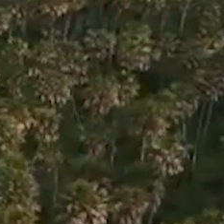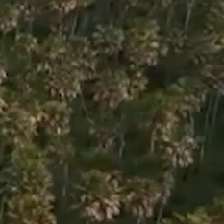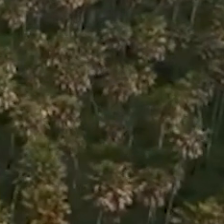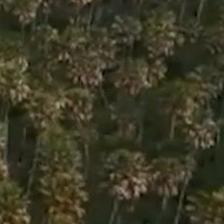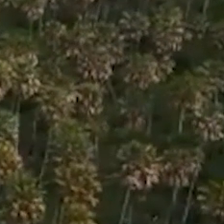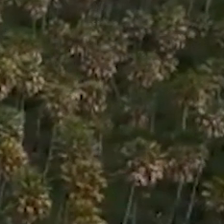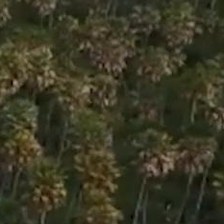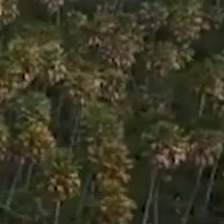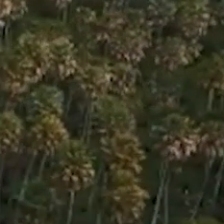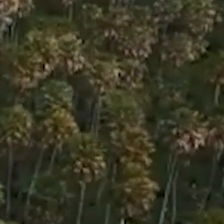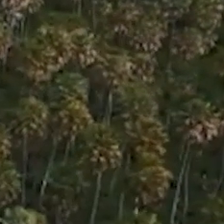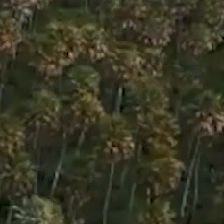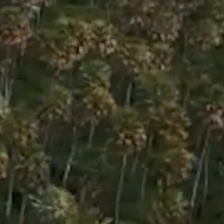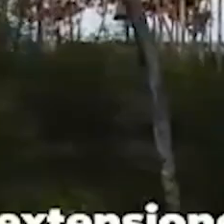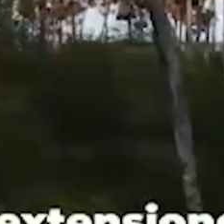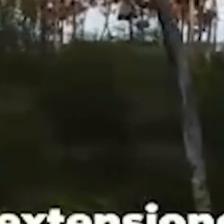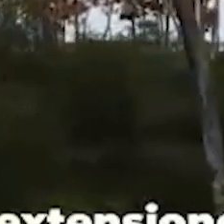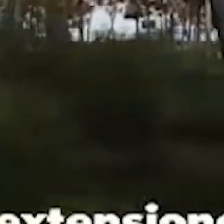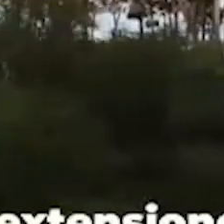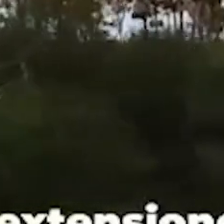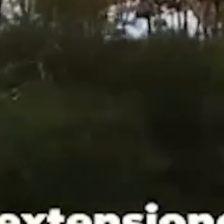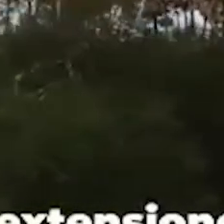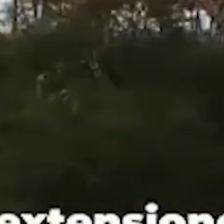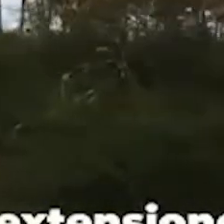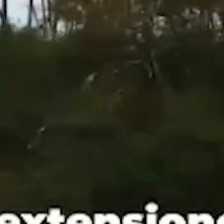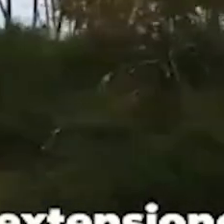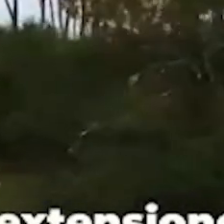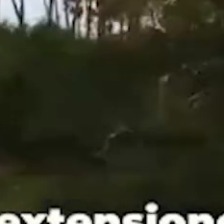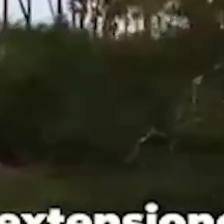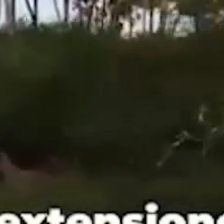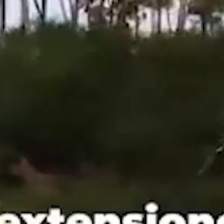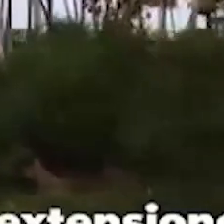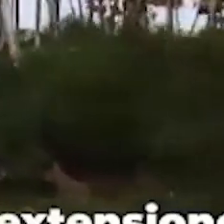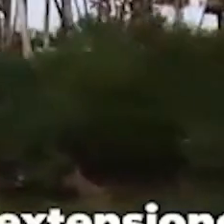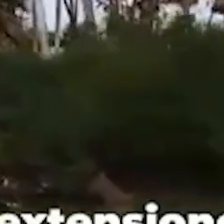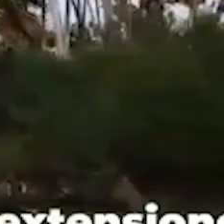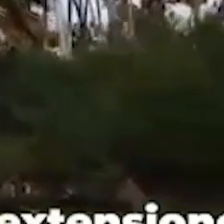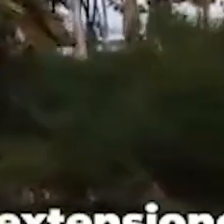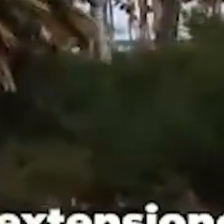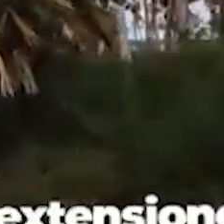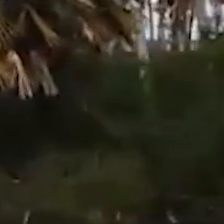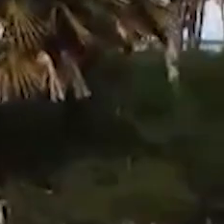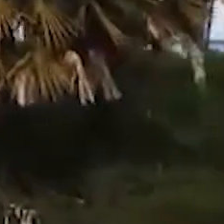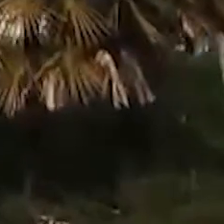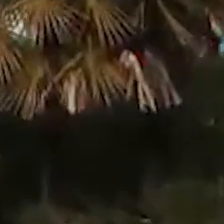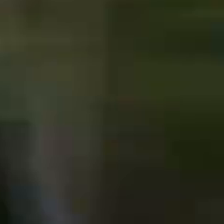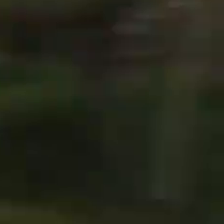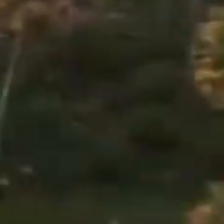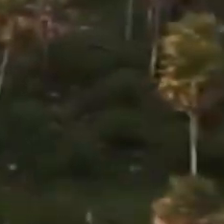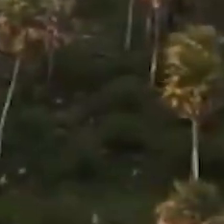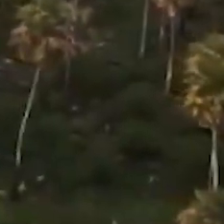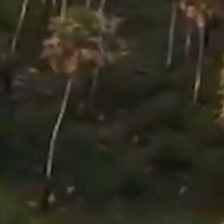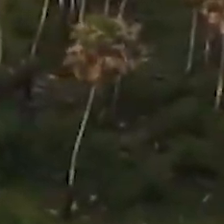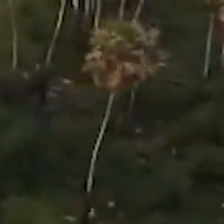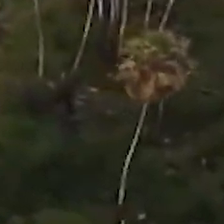en materia de conservación. Nuestra madre naturaleza espera y confía que hoy nacerá de nosotros el gran